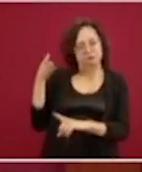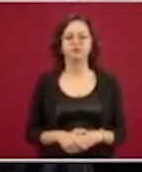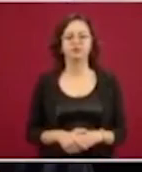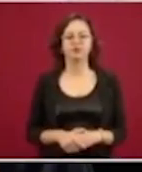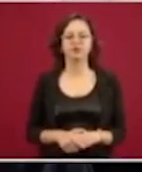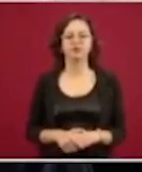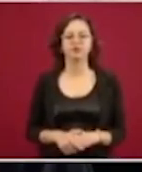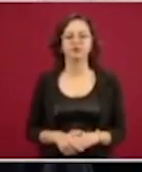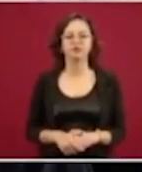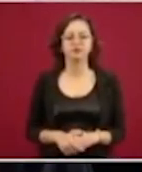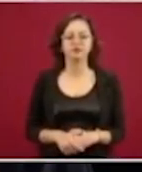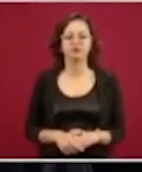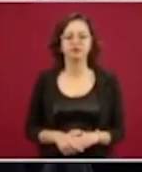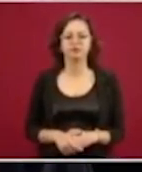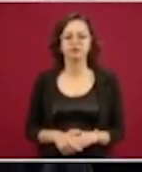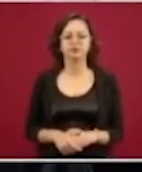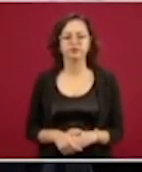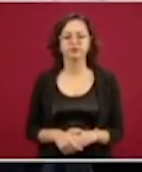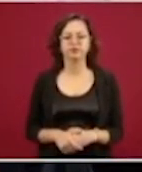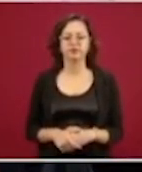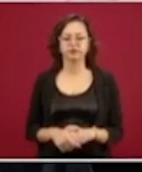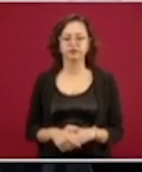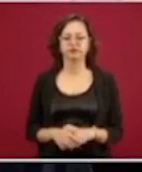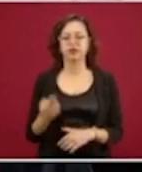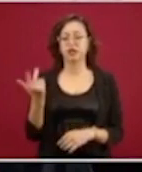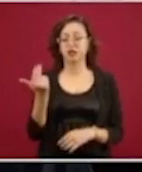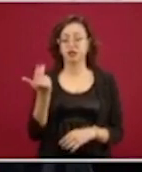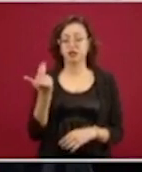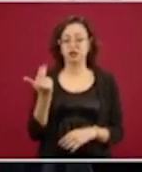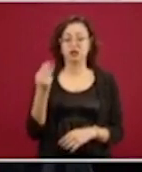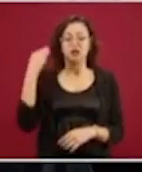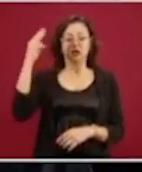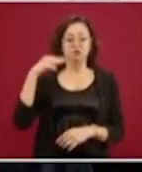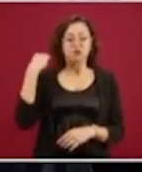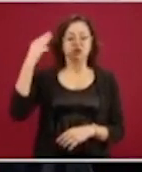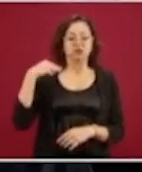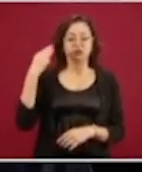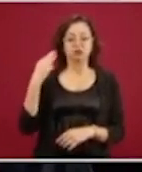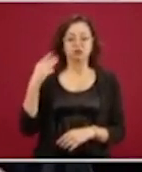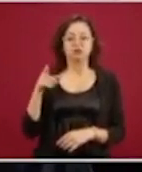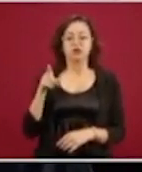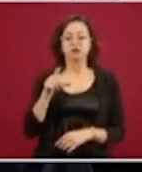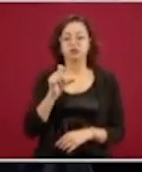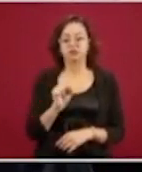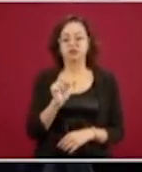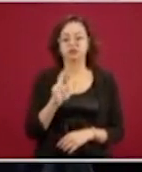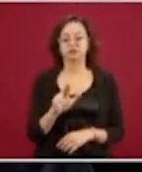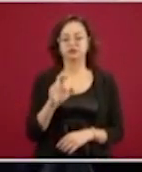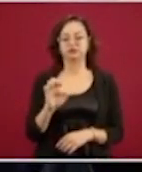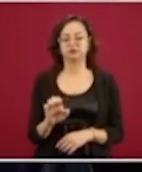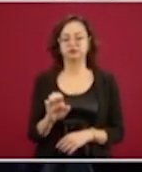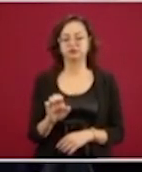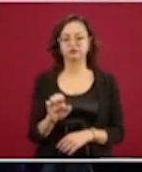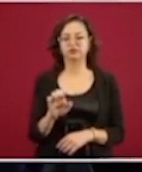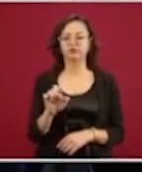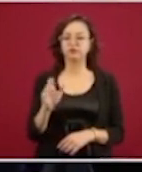China. El día 25 de marzo, a solicitud de la Secretaría de Relaciones Exteriores,